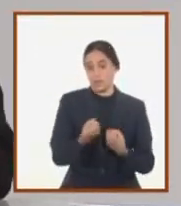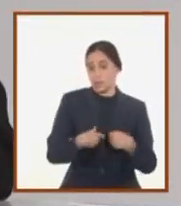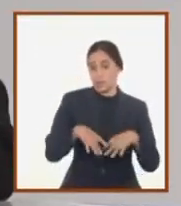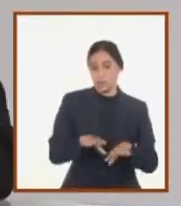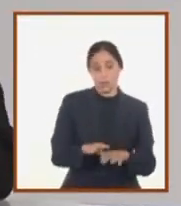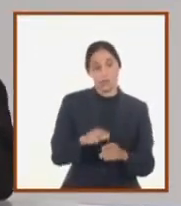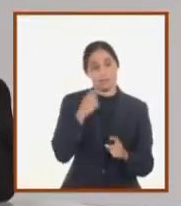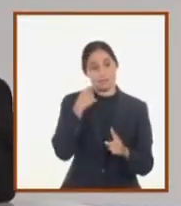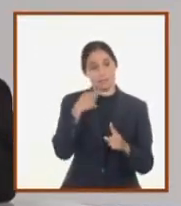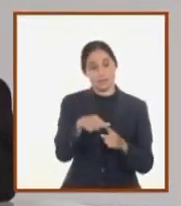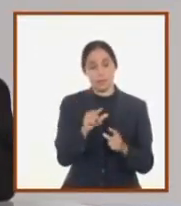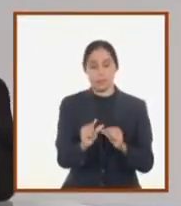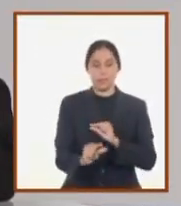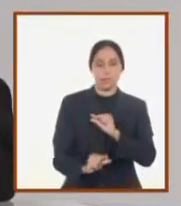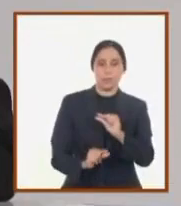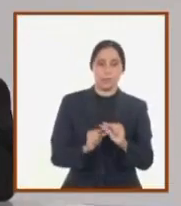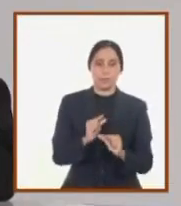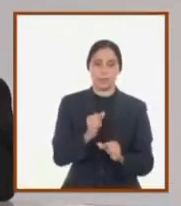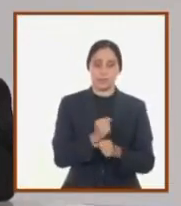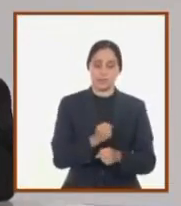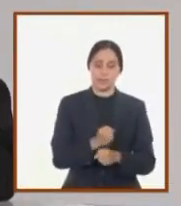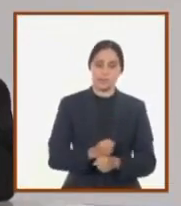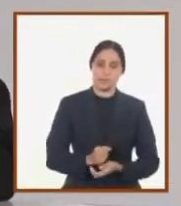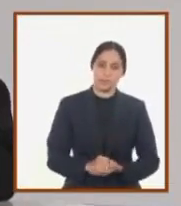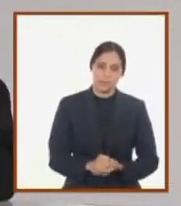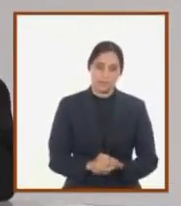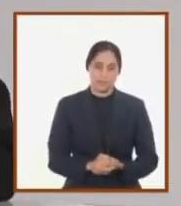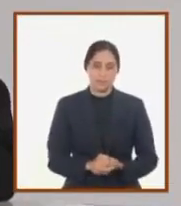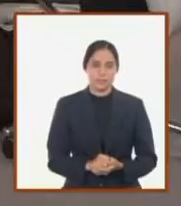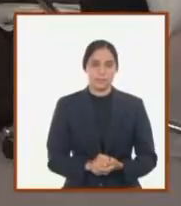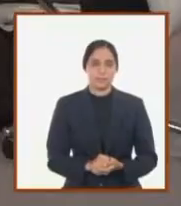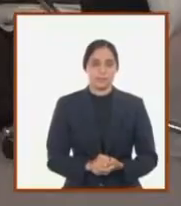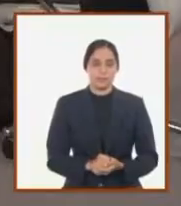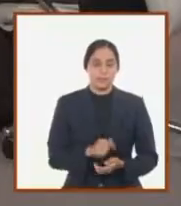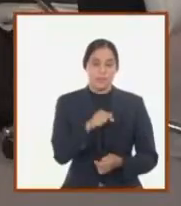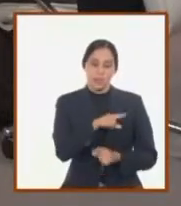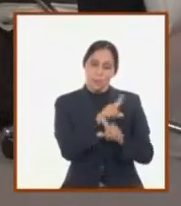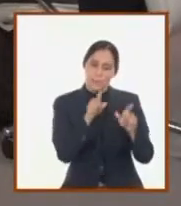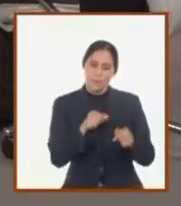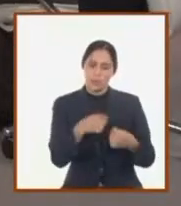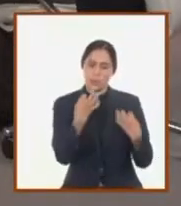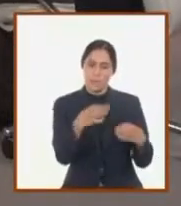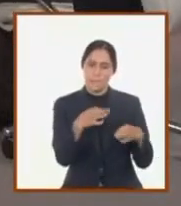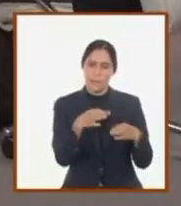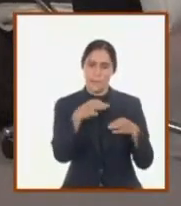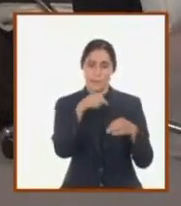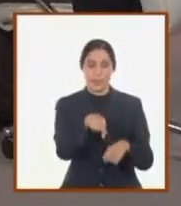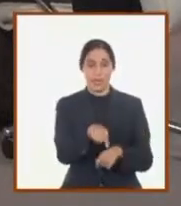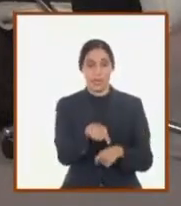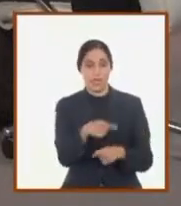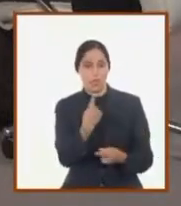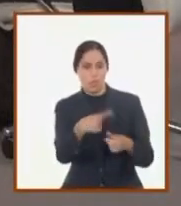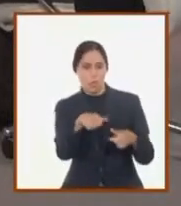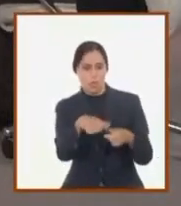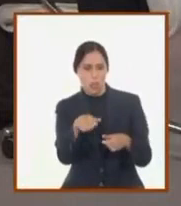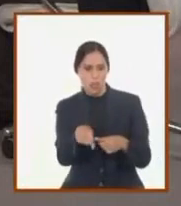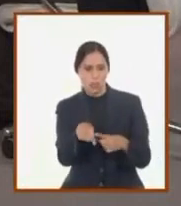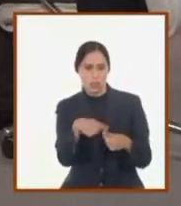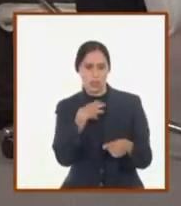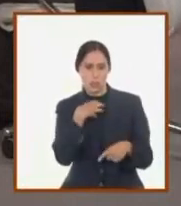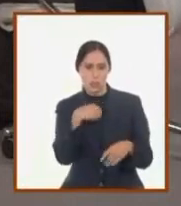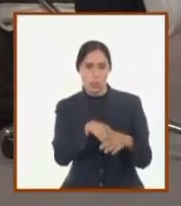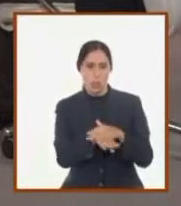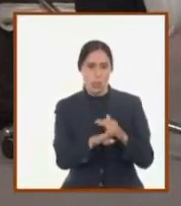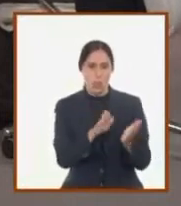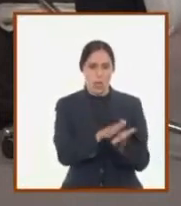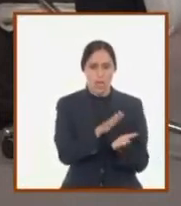que sobre ellos se se trabaja ahora esa esos papeles esa esos objetos Eh no fueran